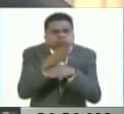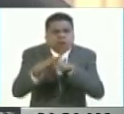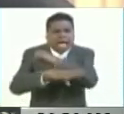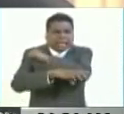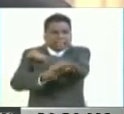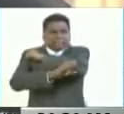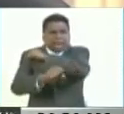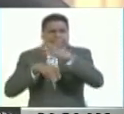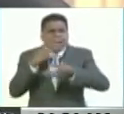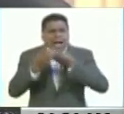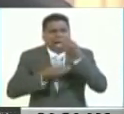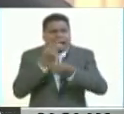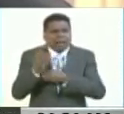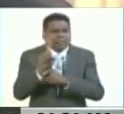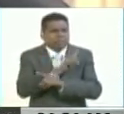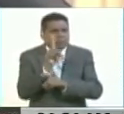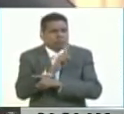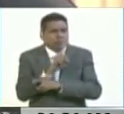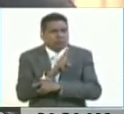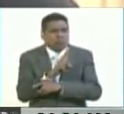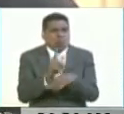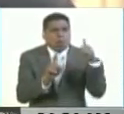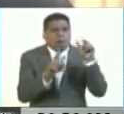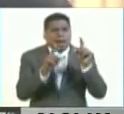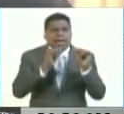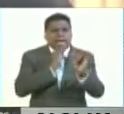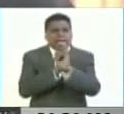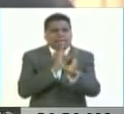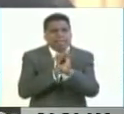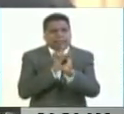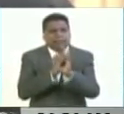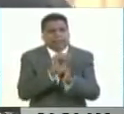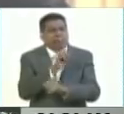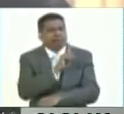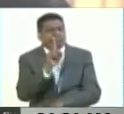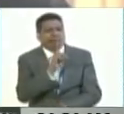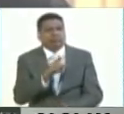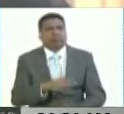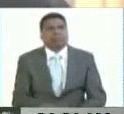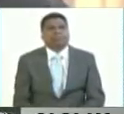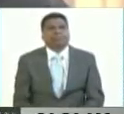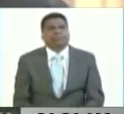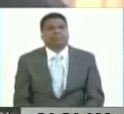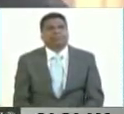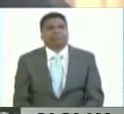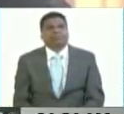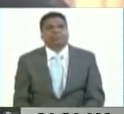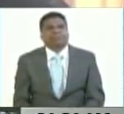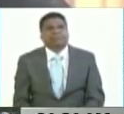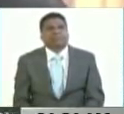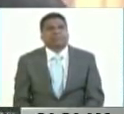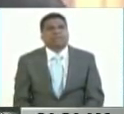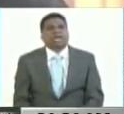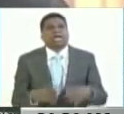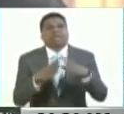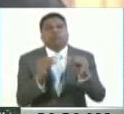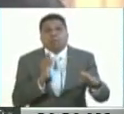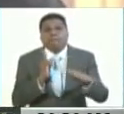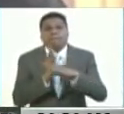en este caso, el caso de ABA, sino que es una denegación de servicio, es justamente lo que estábamos conversando, es esa cantidad de